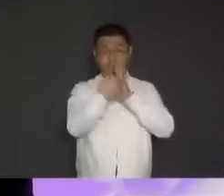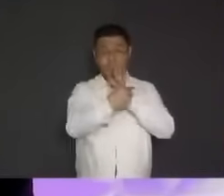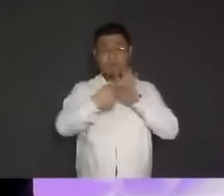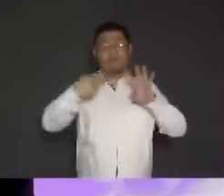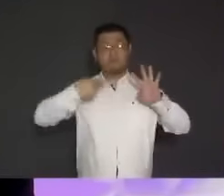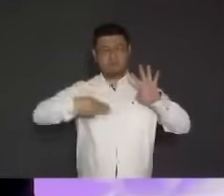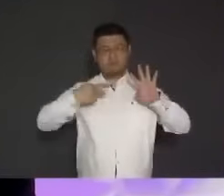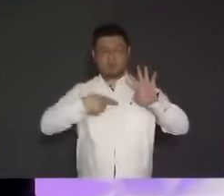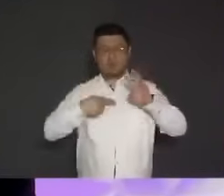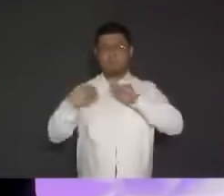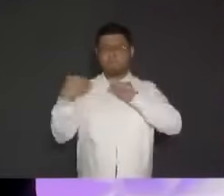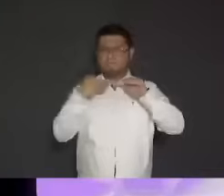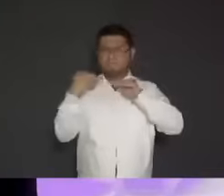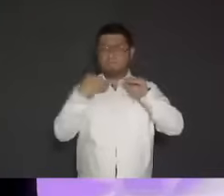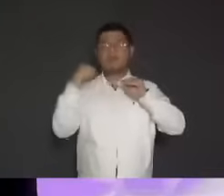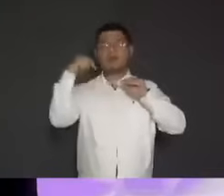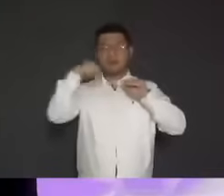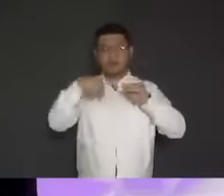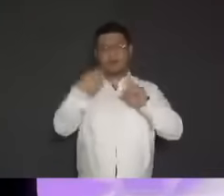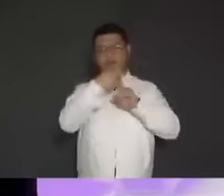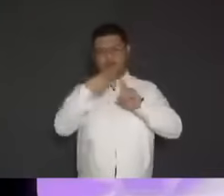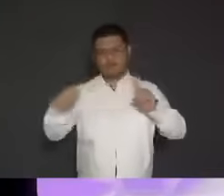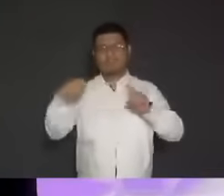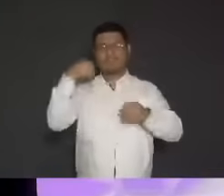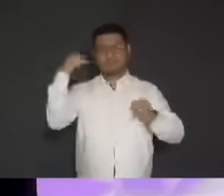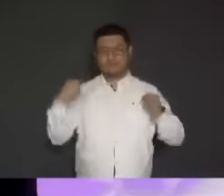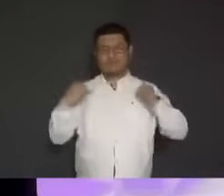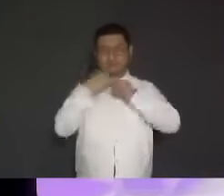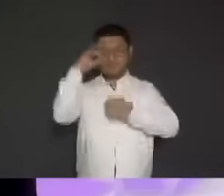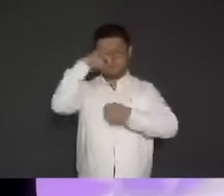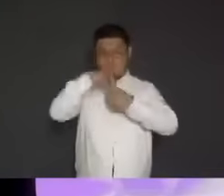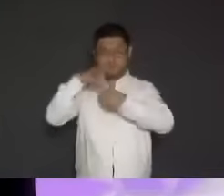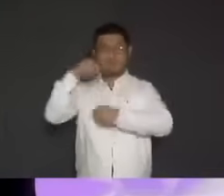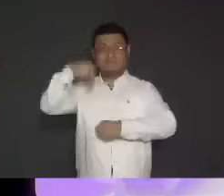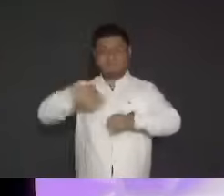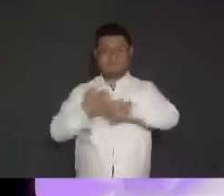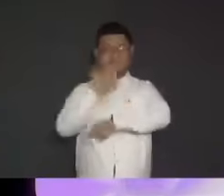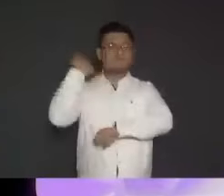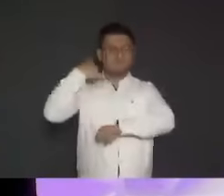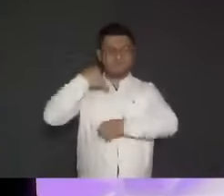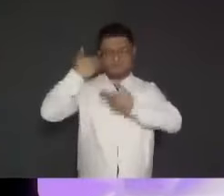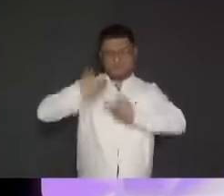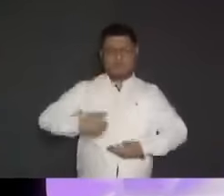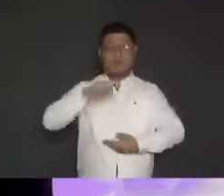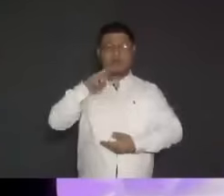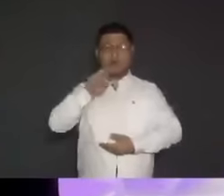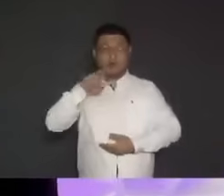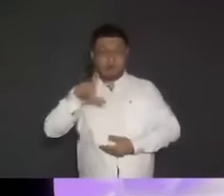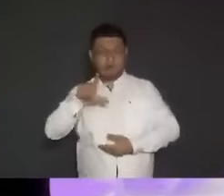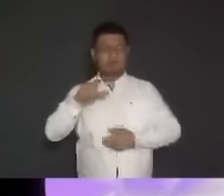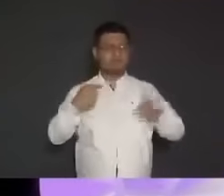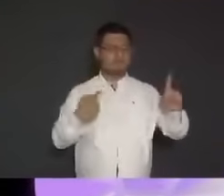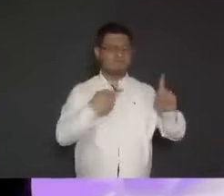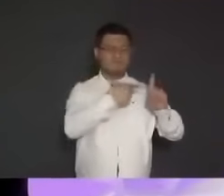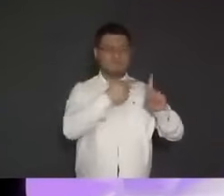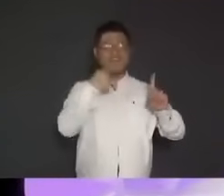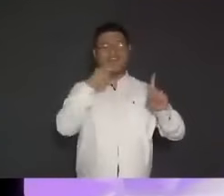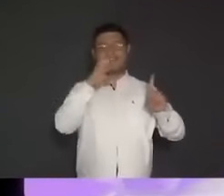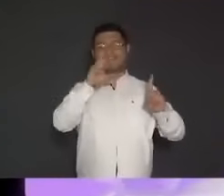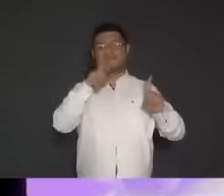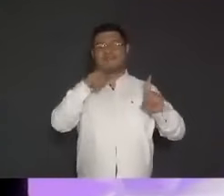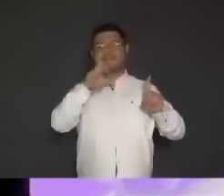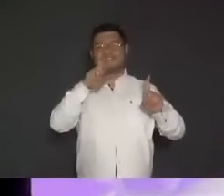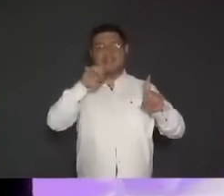Yucatán, organizado por el Instituto Electoral y de Participación Ciudadana del Estado de Yucatán. Soy Mauricio Espinosa y junto con Cristal Guzmán les damos